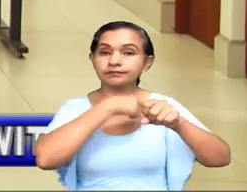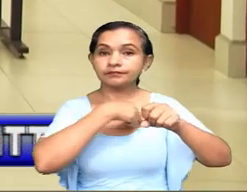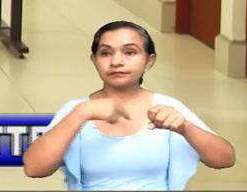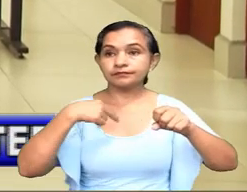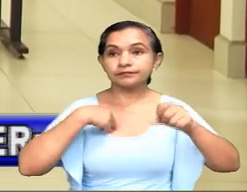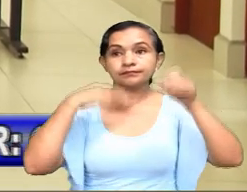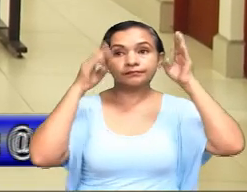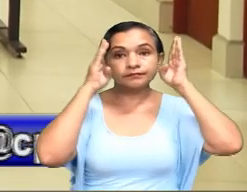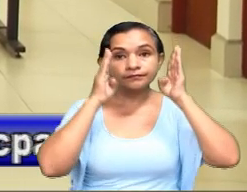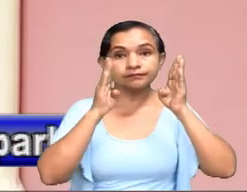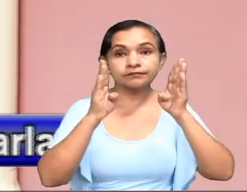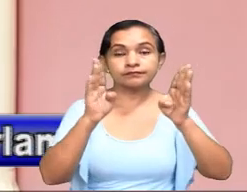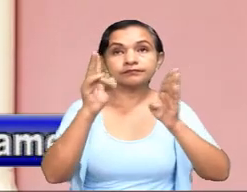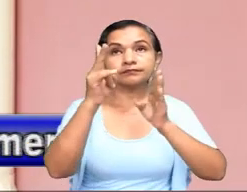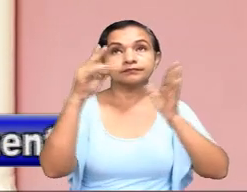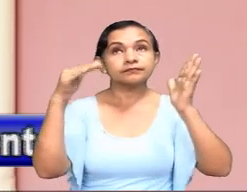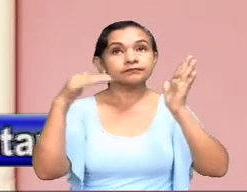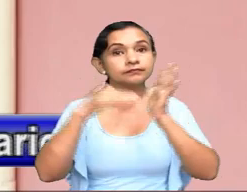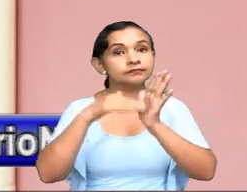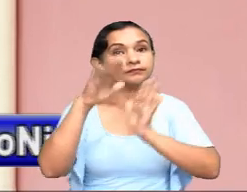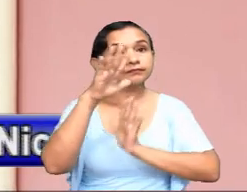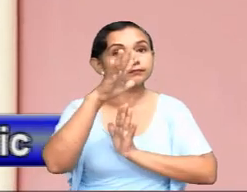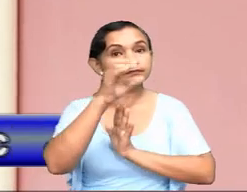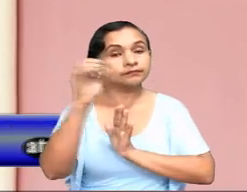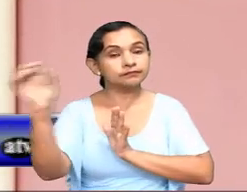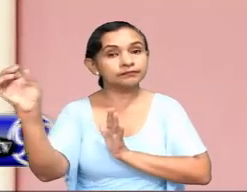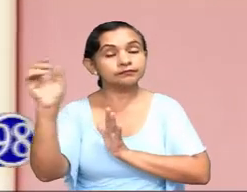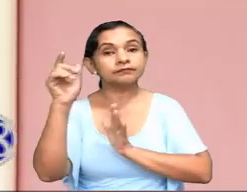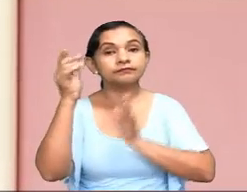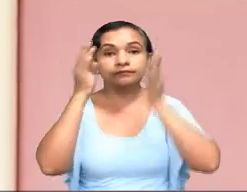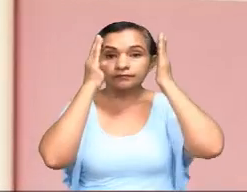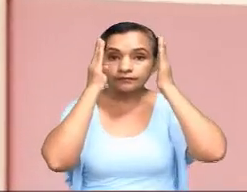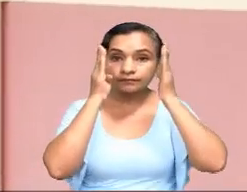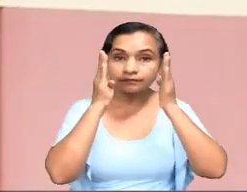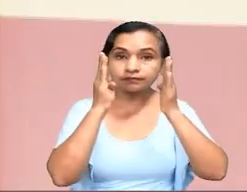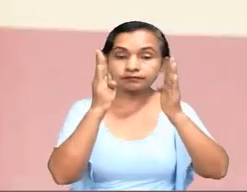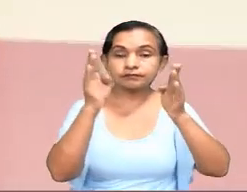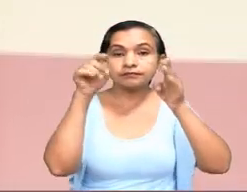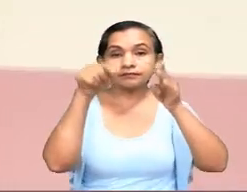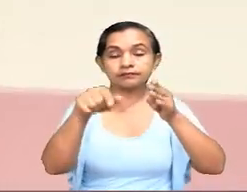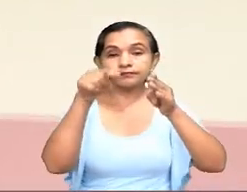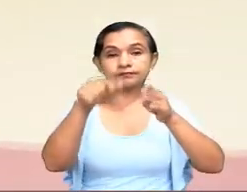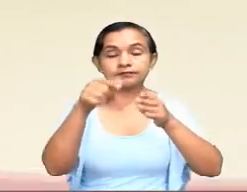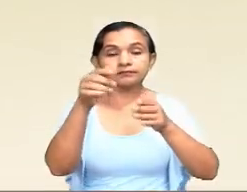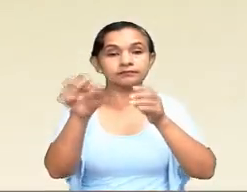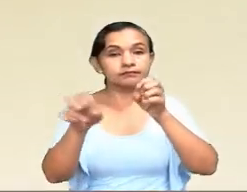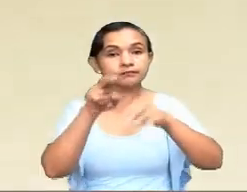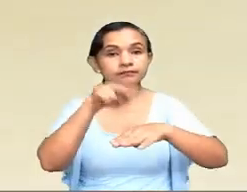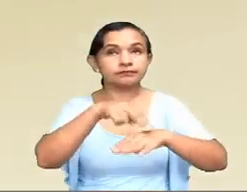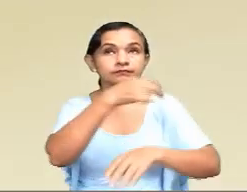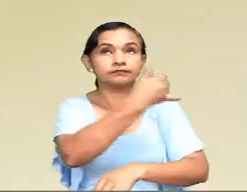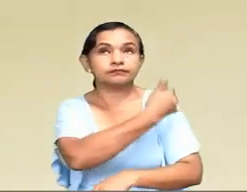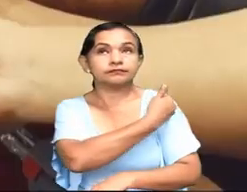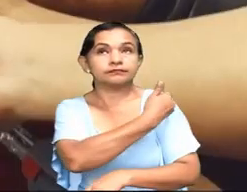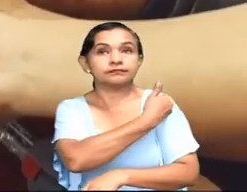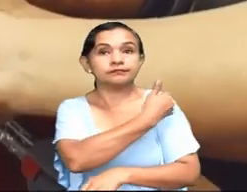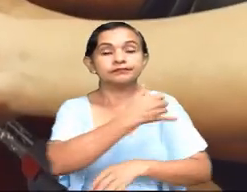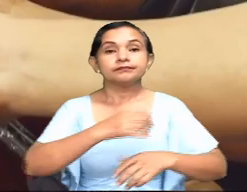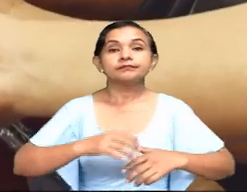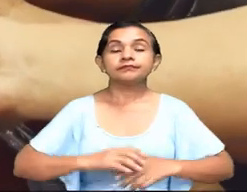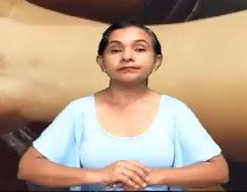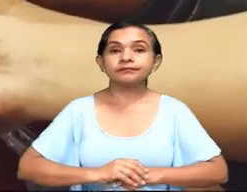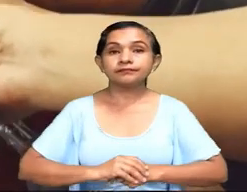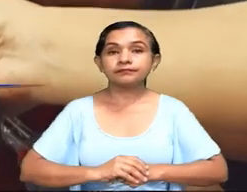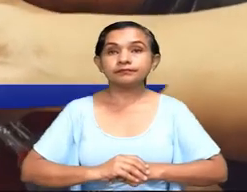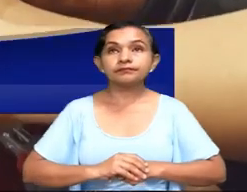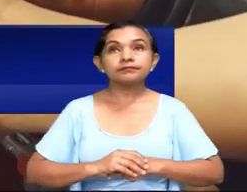atención de al menos 2.500 pacientes al mes que acuden a este centro de referencia nacional. En